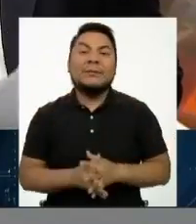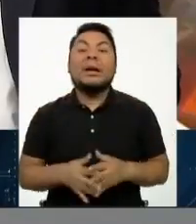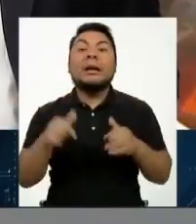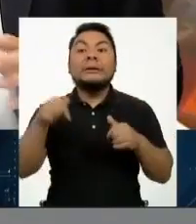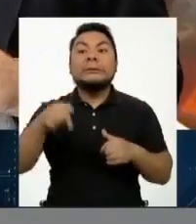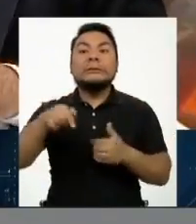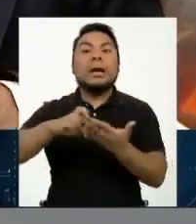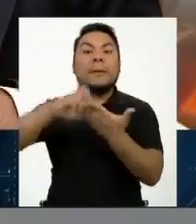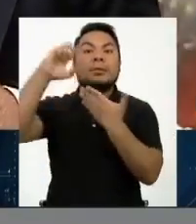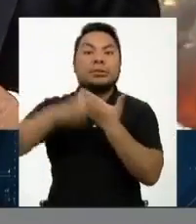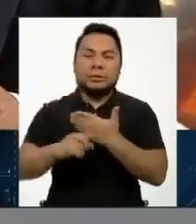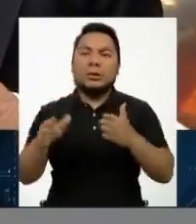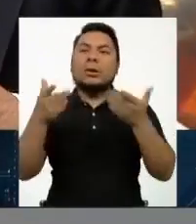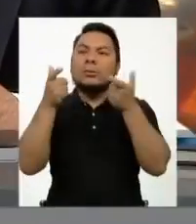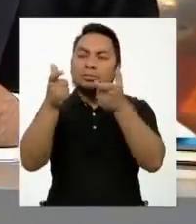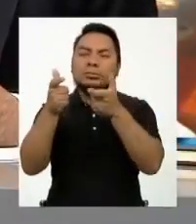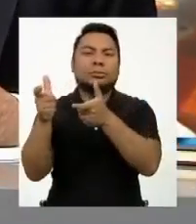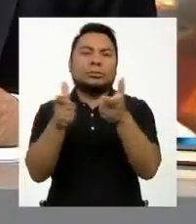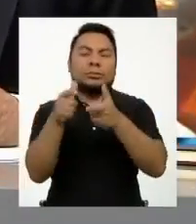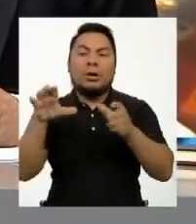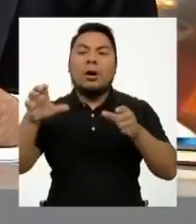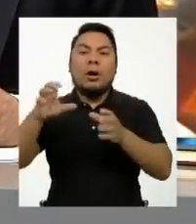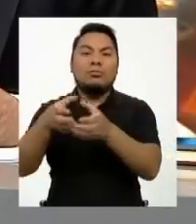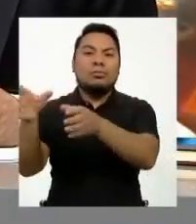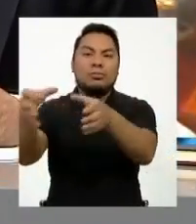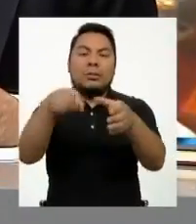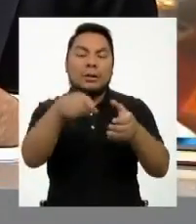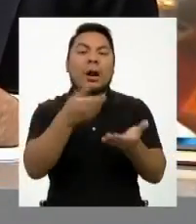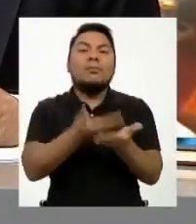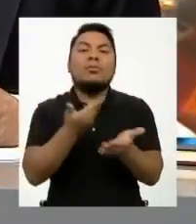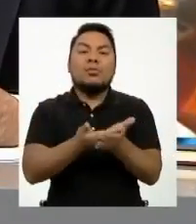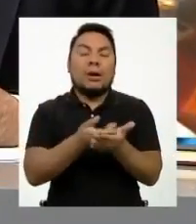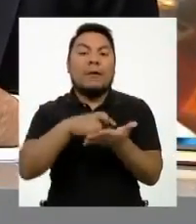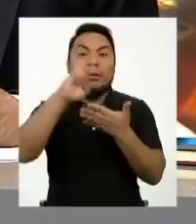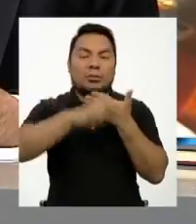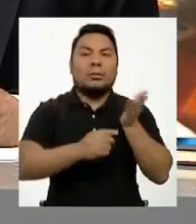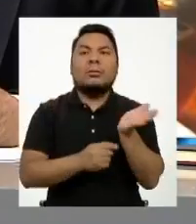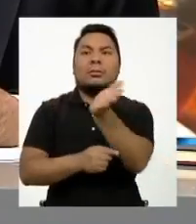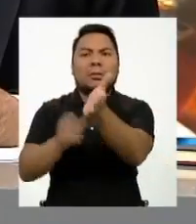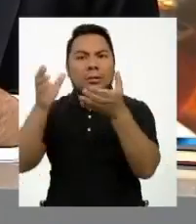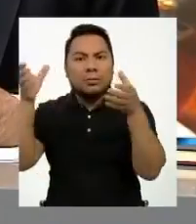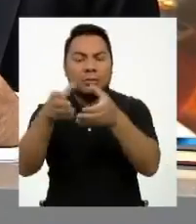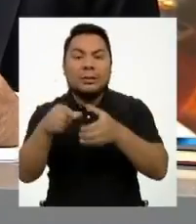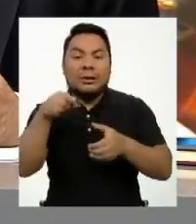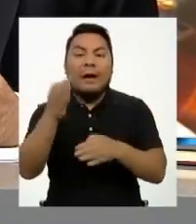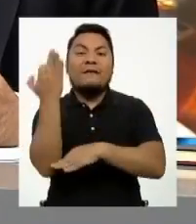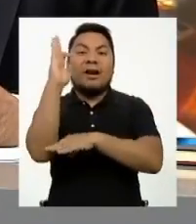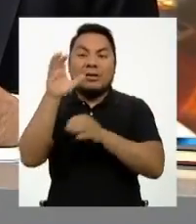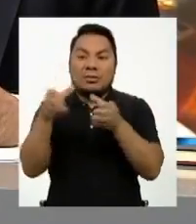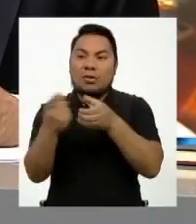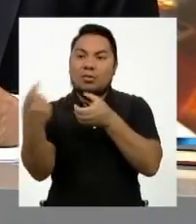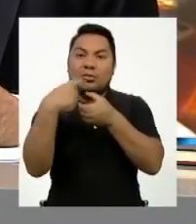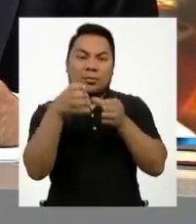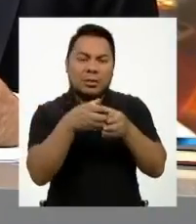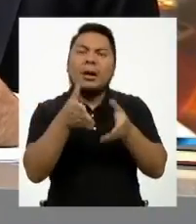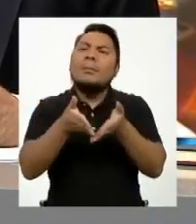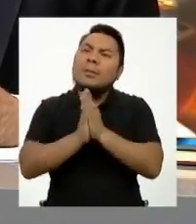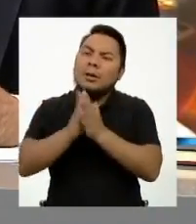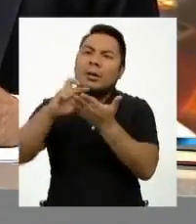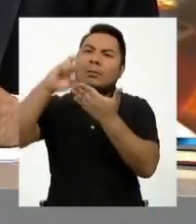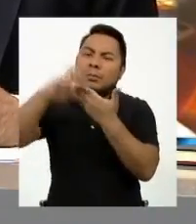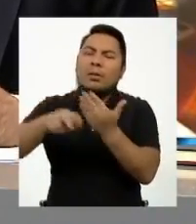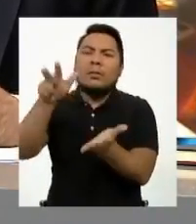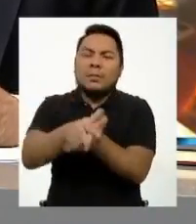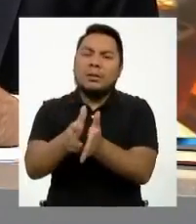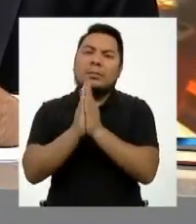Gracias. El proyecto que busca la regulación de las cooperativas fue derivado a la Comisión de Economía del Parlamento. El gremio que agrupa a estas empresas pidió al legislativo no